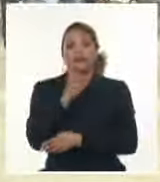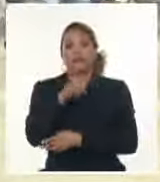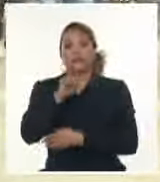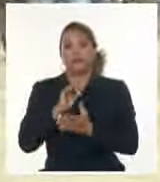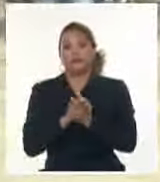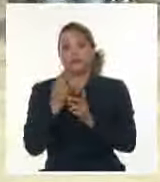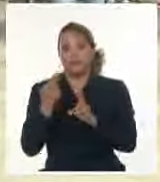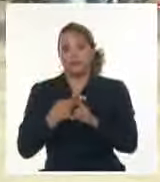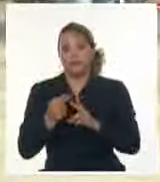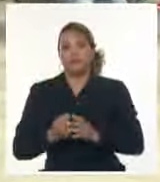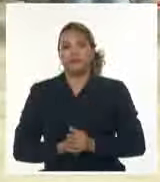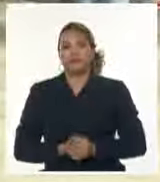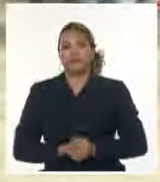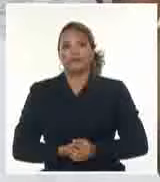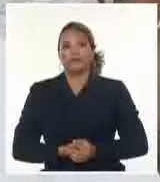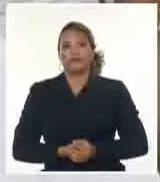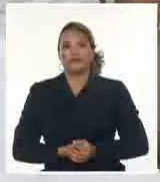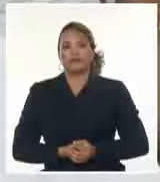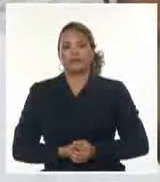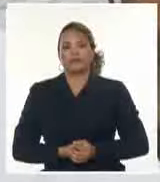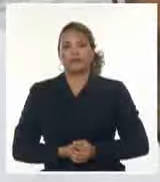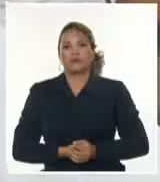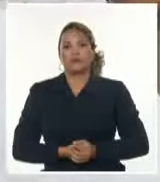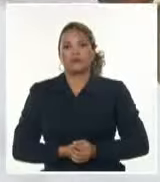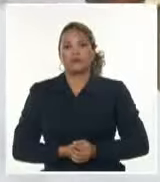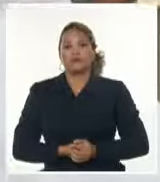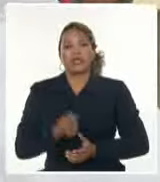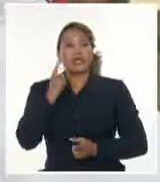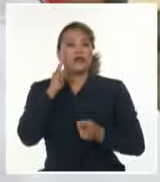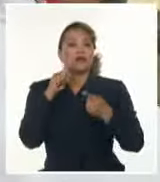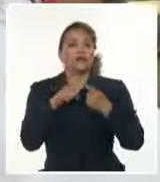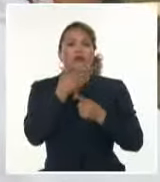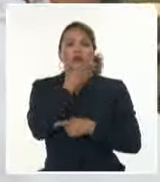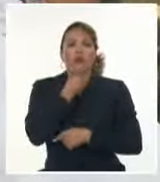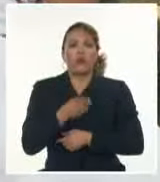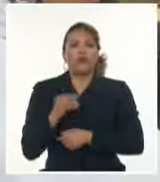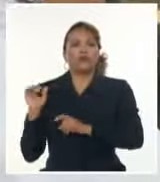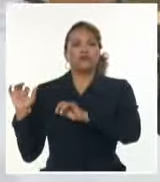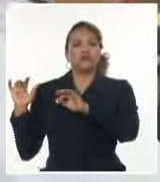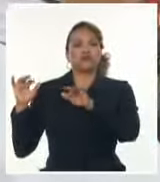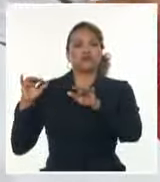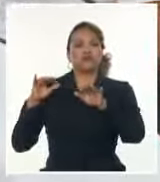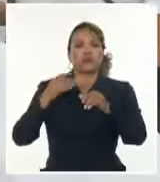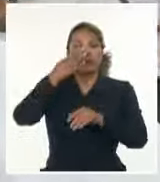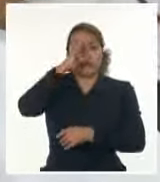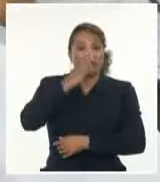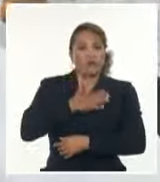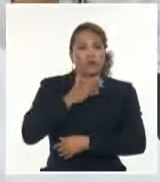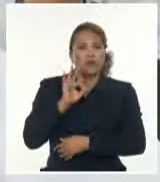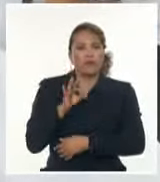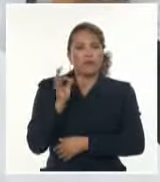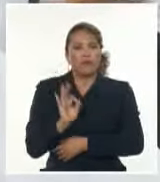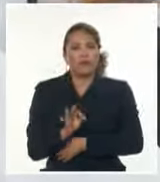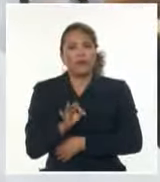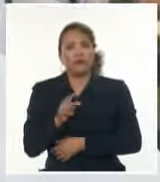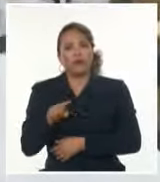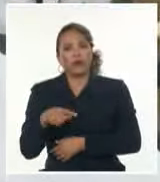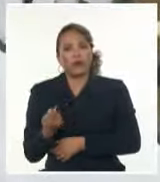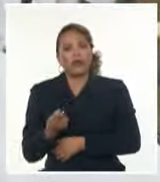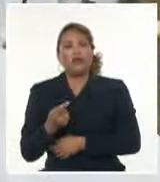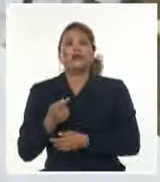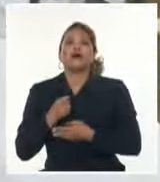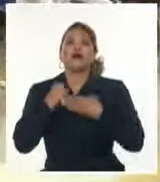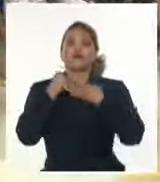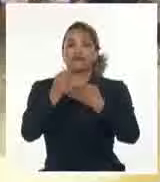Las razones de los jóvenes de desfilar hoy en la Cuba que vivimos, en la Cuba que construimos, es por seguir apostando por este sistema de